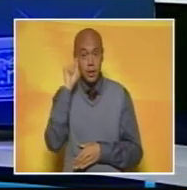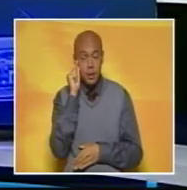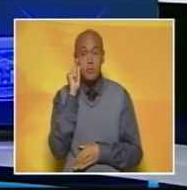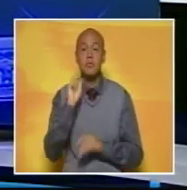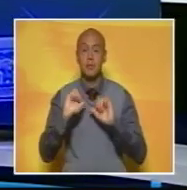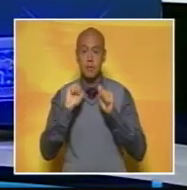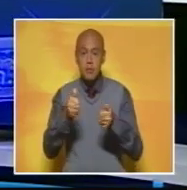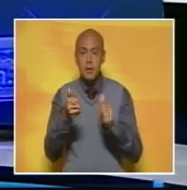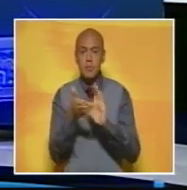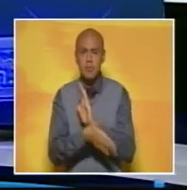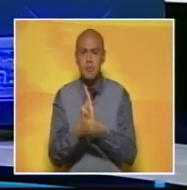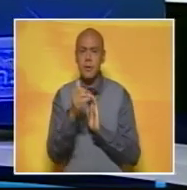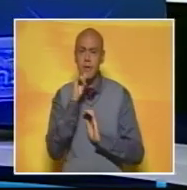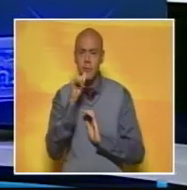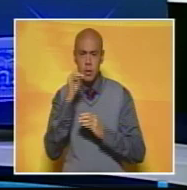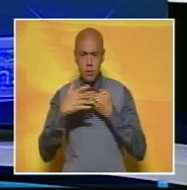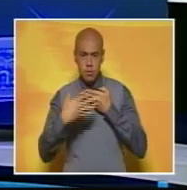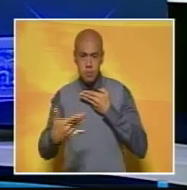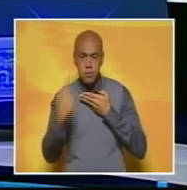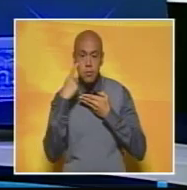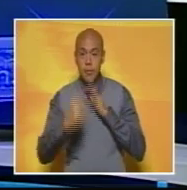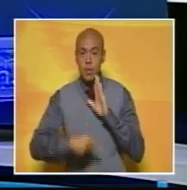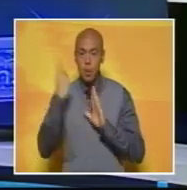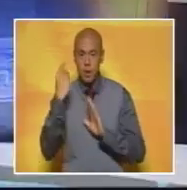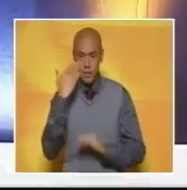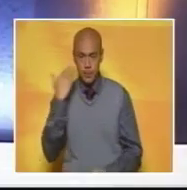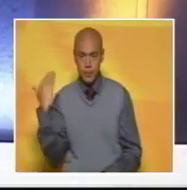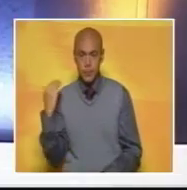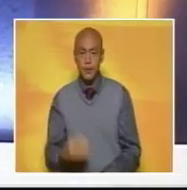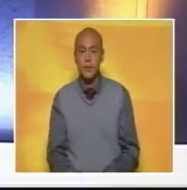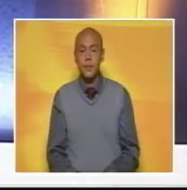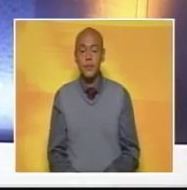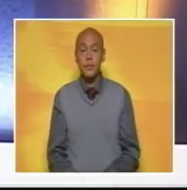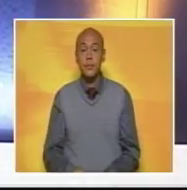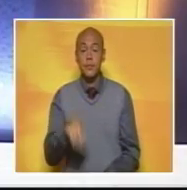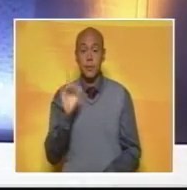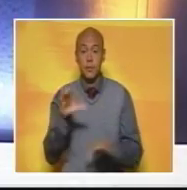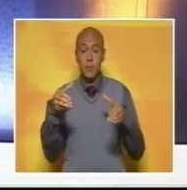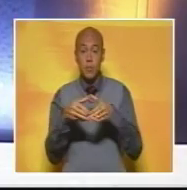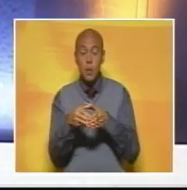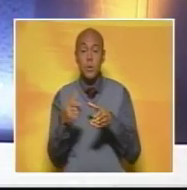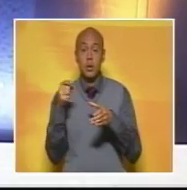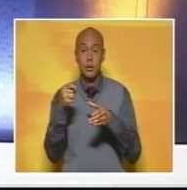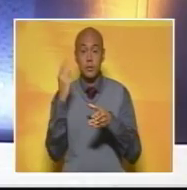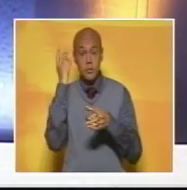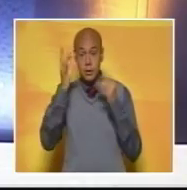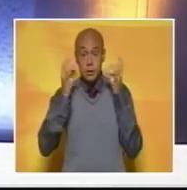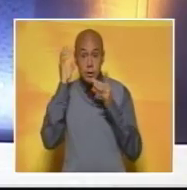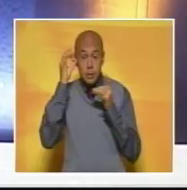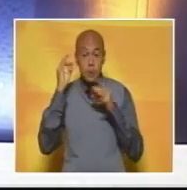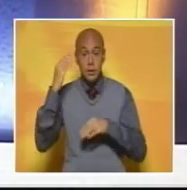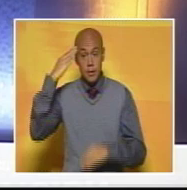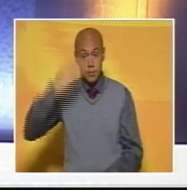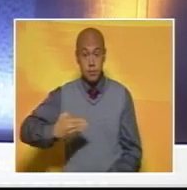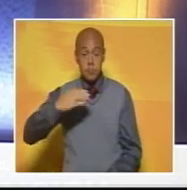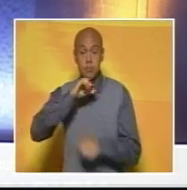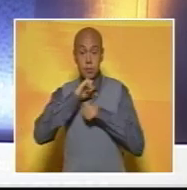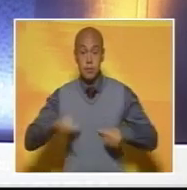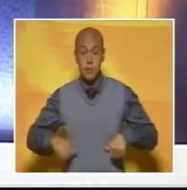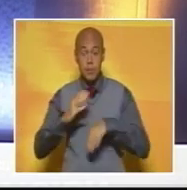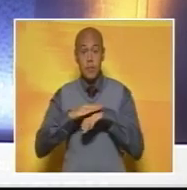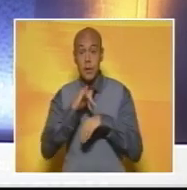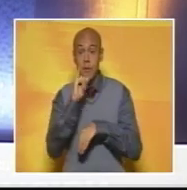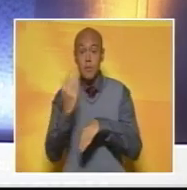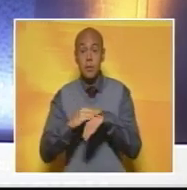Yepes. Comenzamos a revisar las informaciones y lo vamos a hacer de inmediato. El Comando Estratégico de la Fuerza Armada Nacional Bolivariana informó que